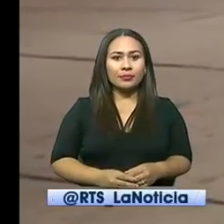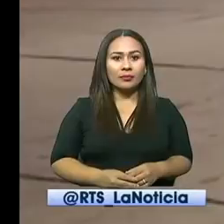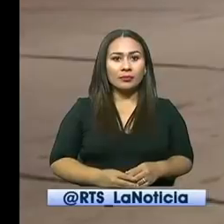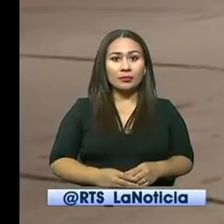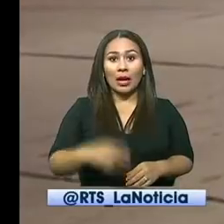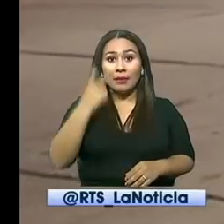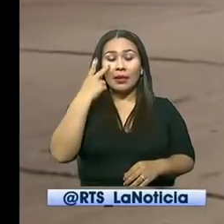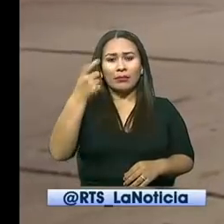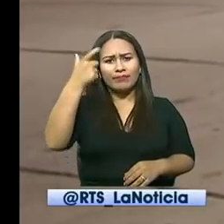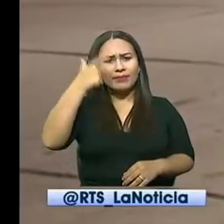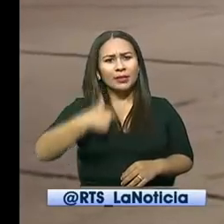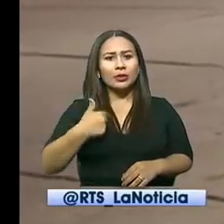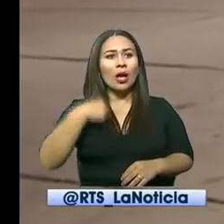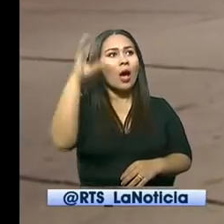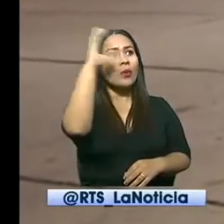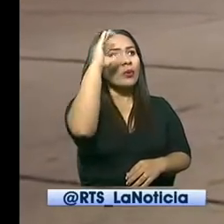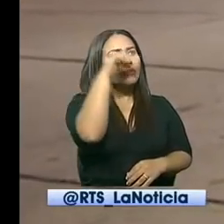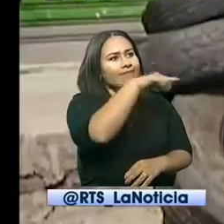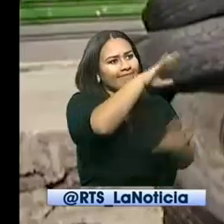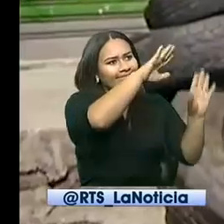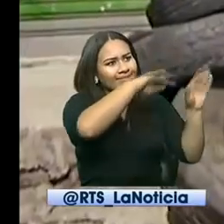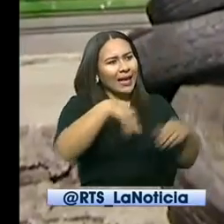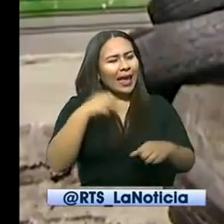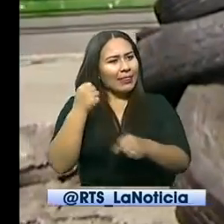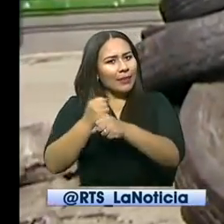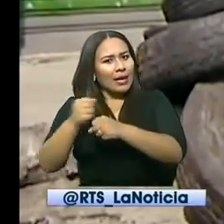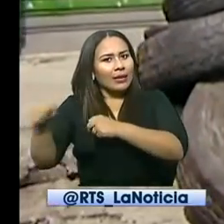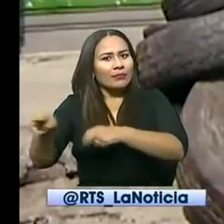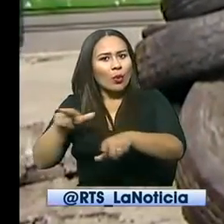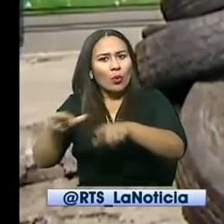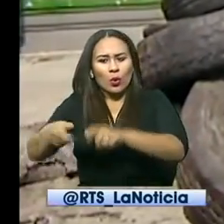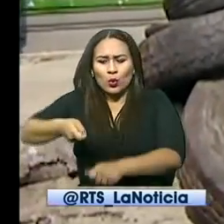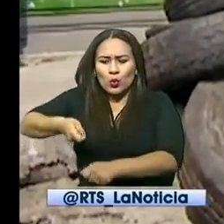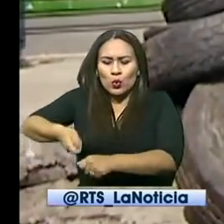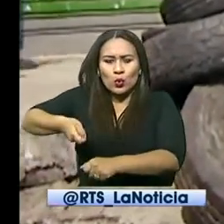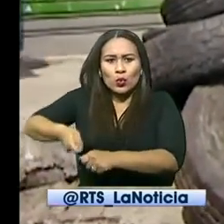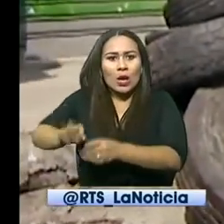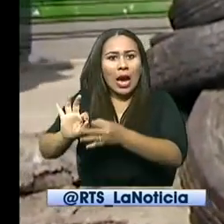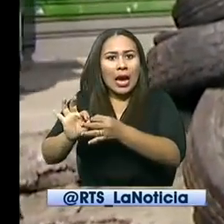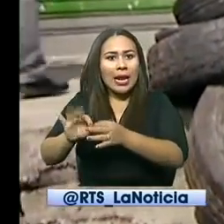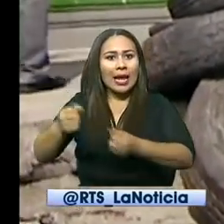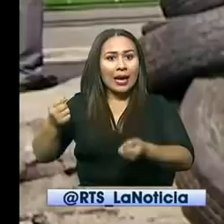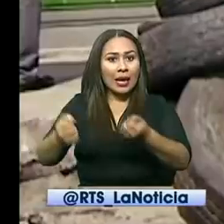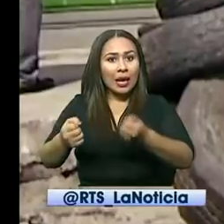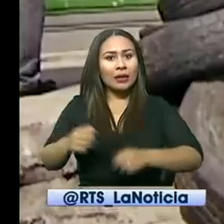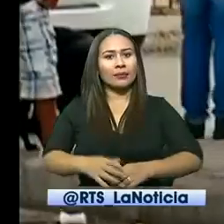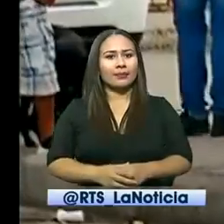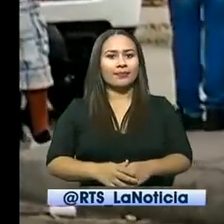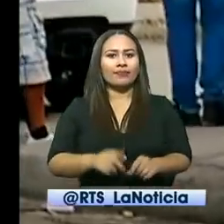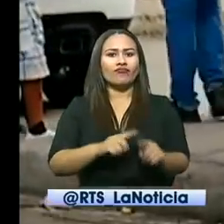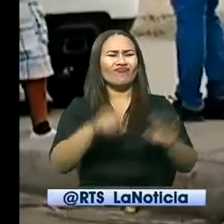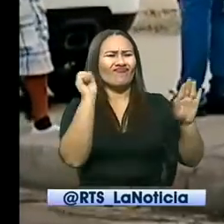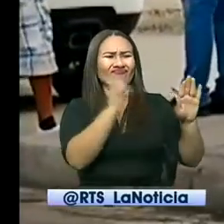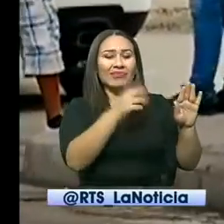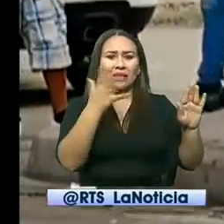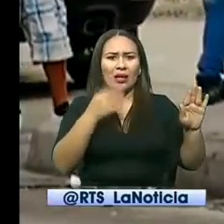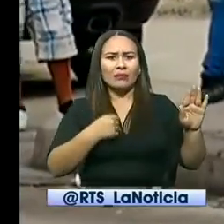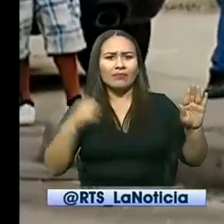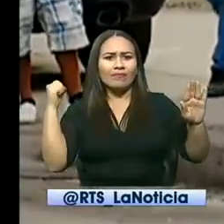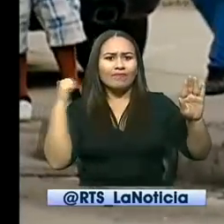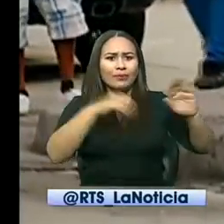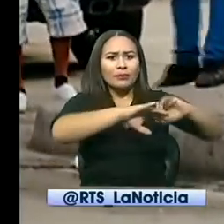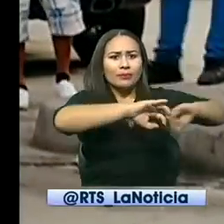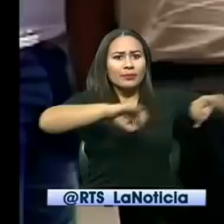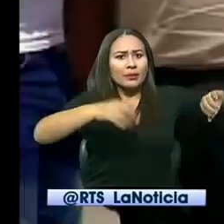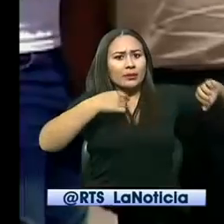Fueron a buscar para que trabajara en el local de su vecino, en una vulcanizadora, pero al no responder, tumbaron la puerta y lo encontraron sin vida en su